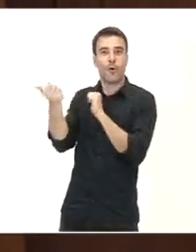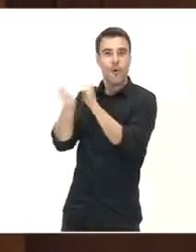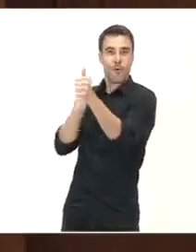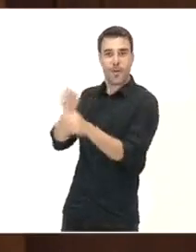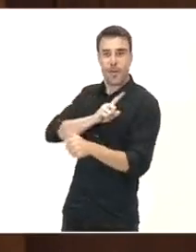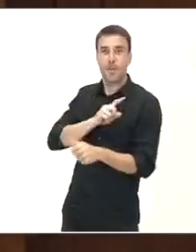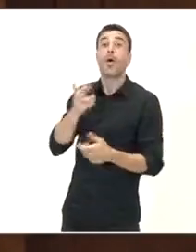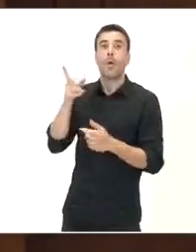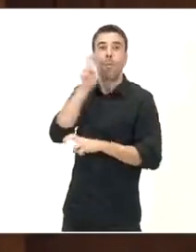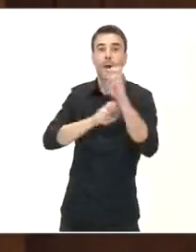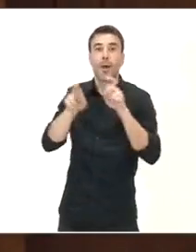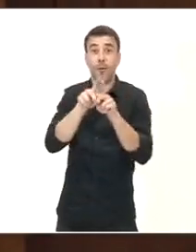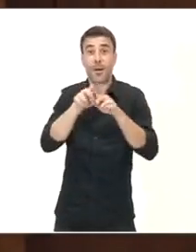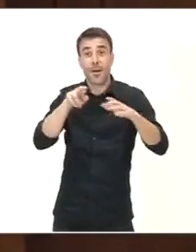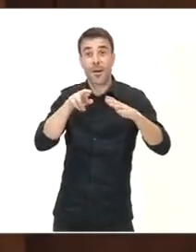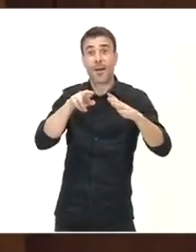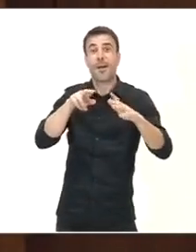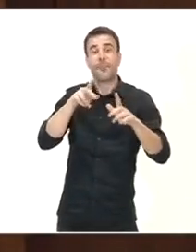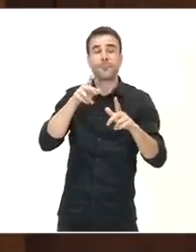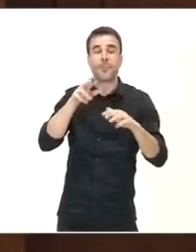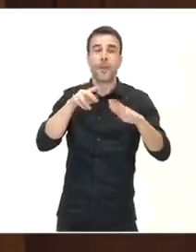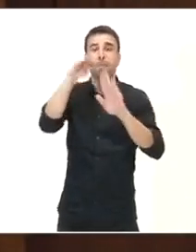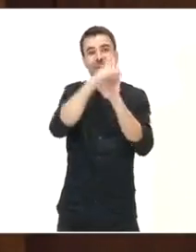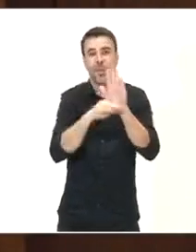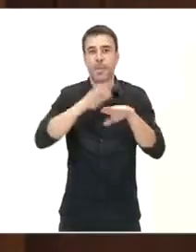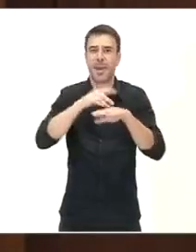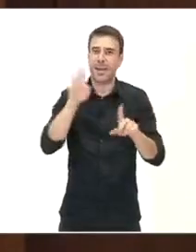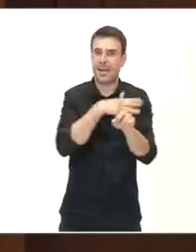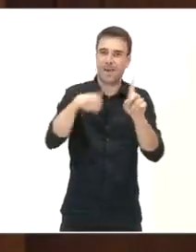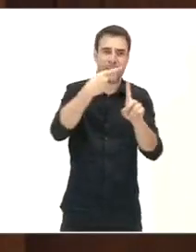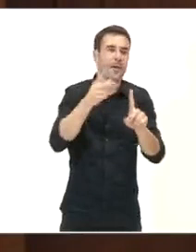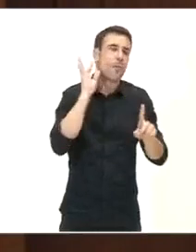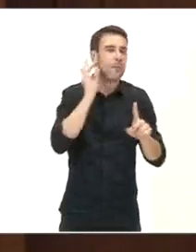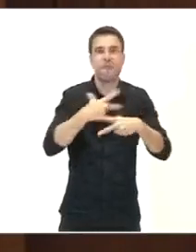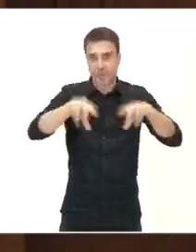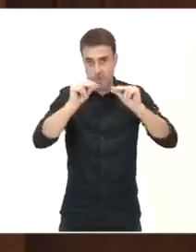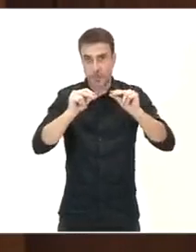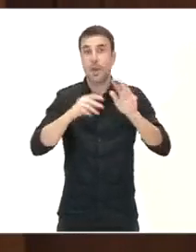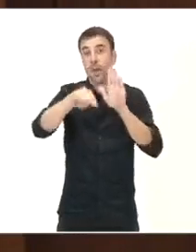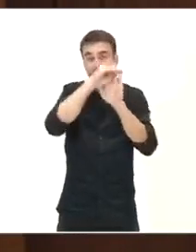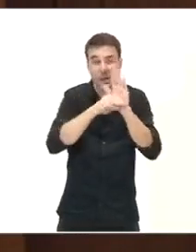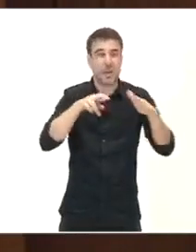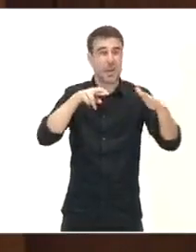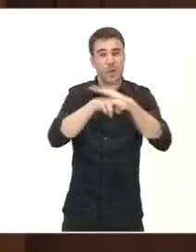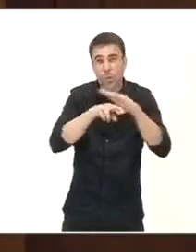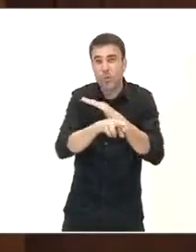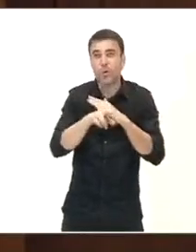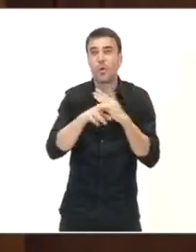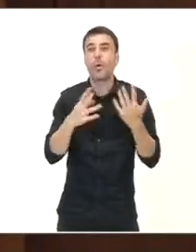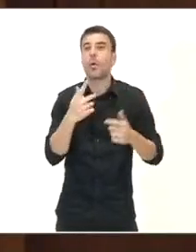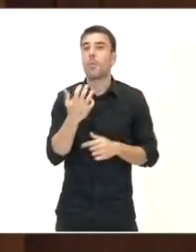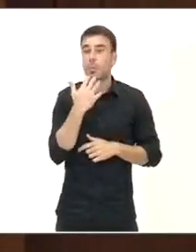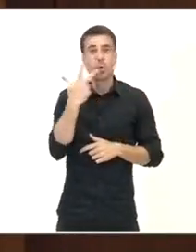los mecanismos que eviten esta atrocidad. Entre esos mecanismos, entre esos instrumentos, el no